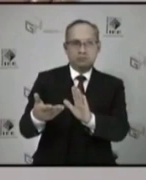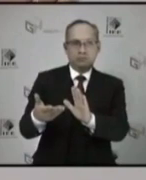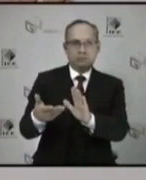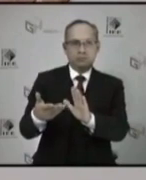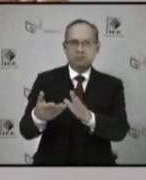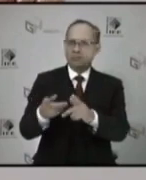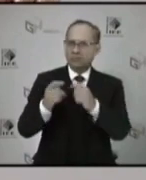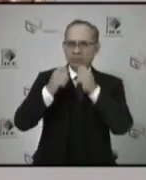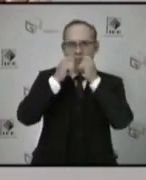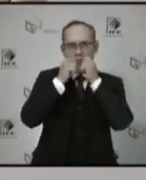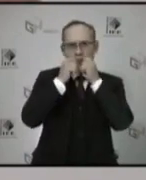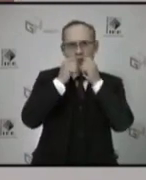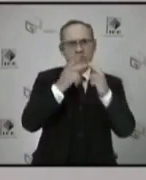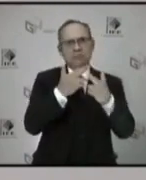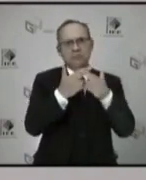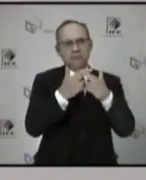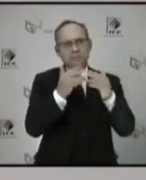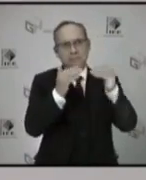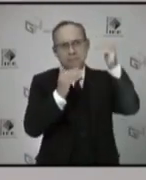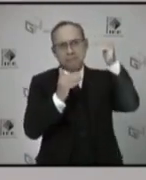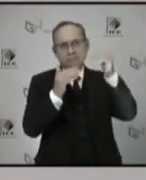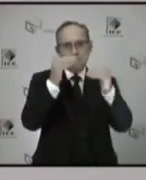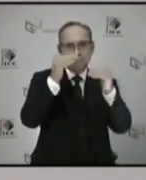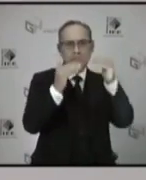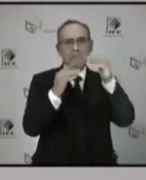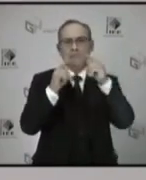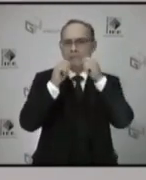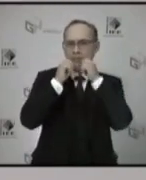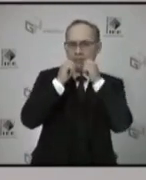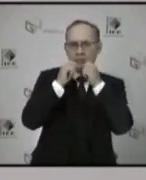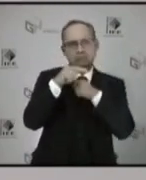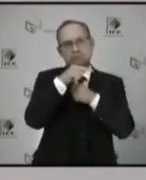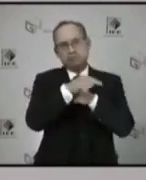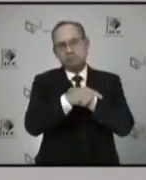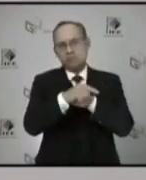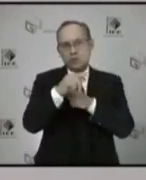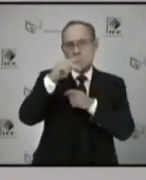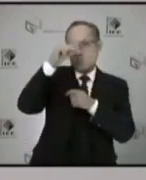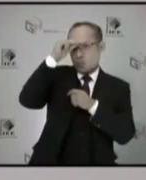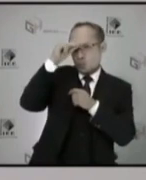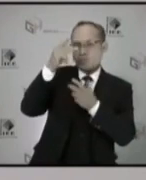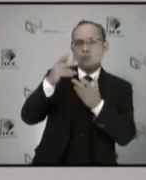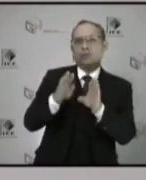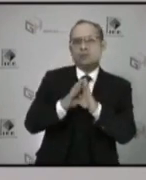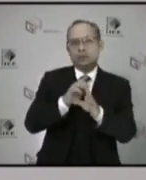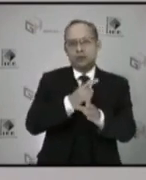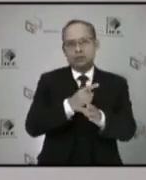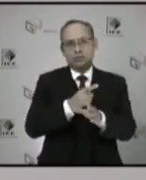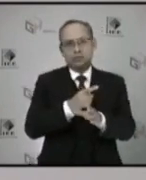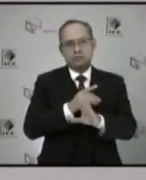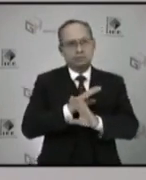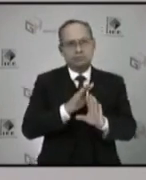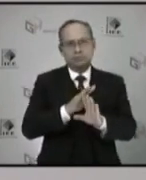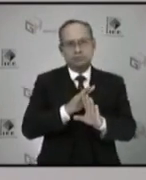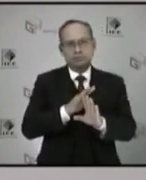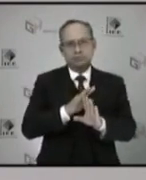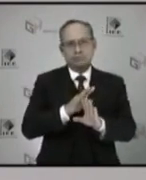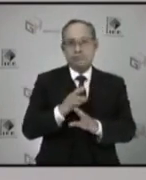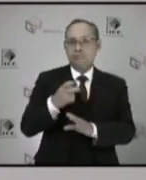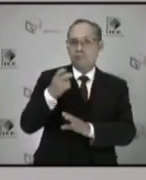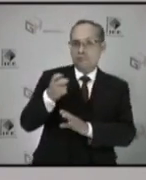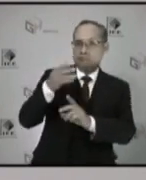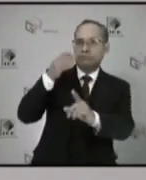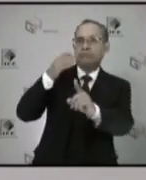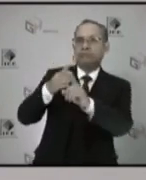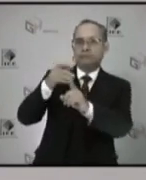qué posición económica o desde qué preparación se identifique con esta problemática. El chiste, el motivo y el